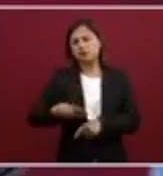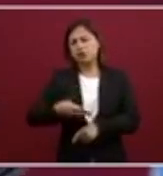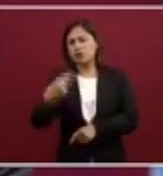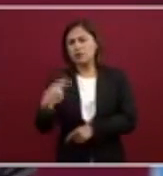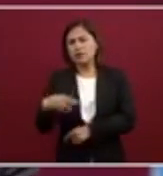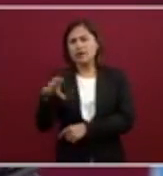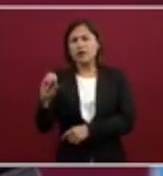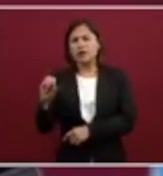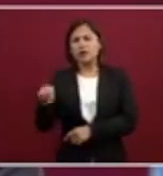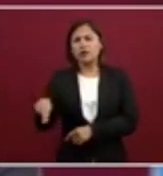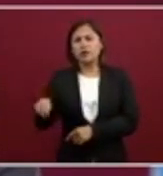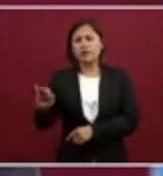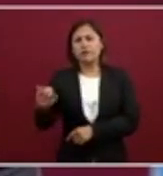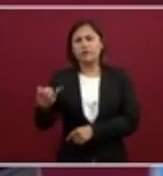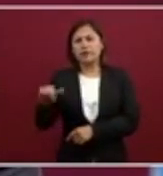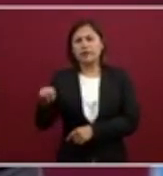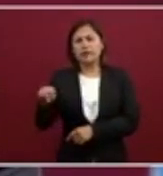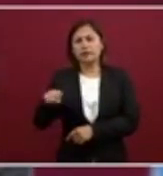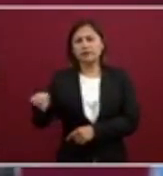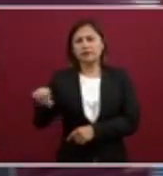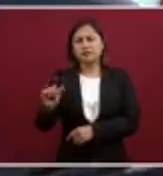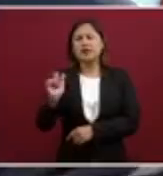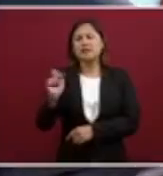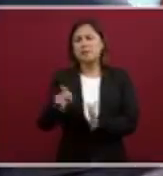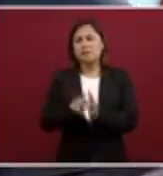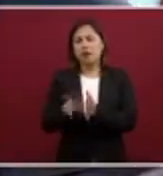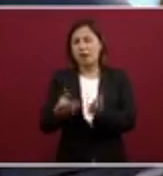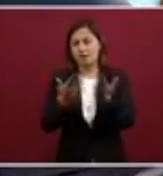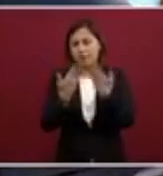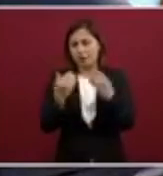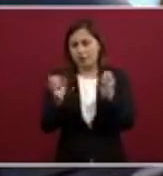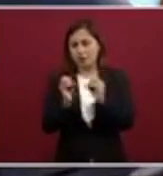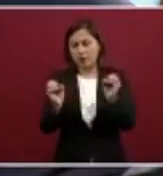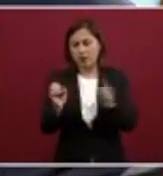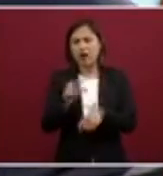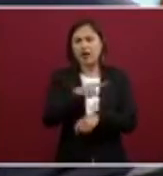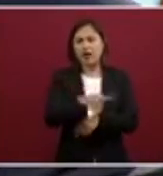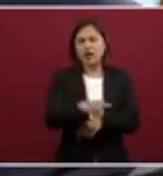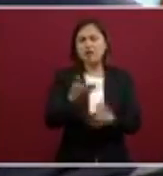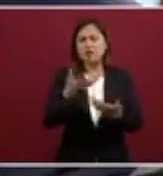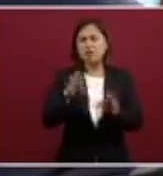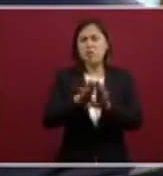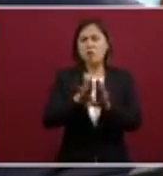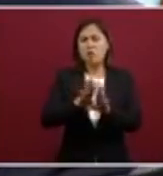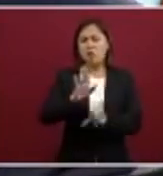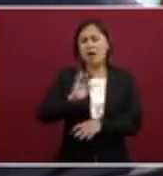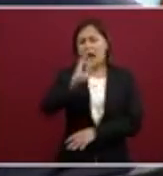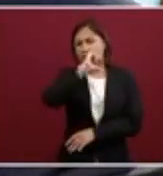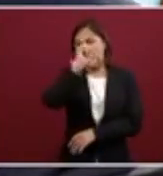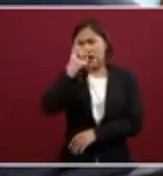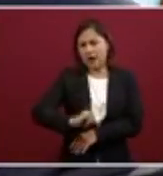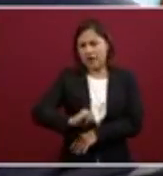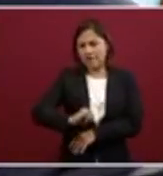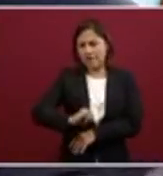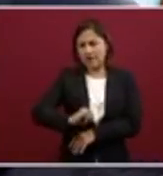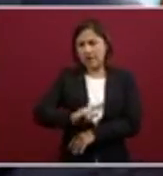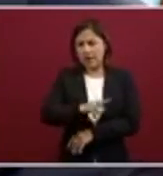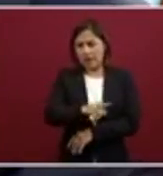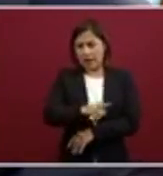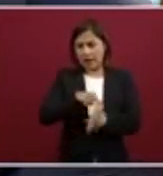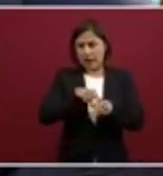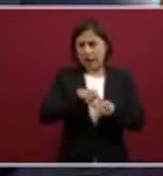que ocupaban los cargos de más nivel. Ya no se va a tener